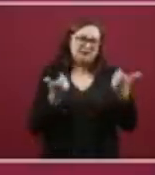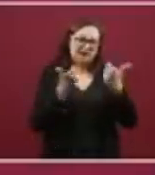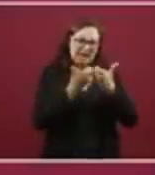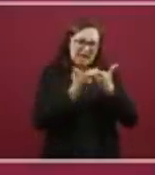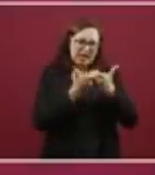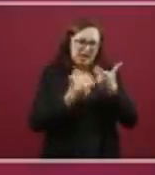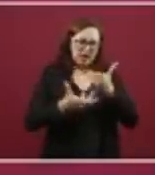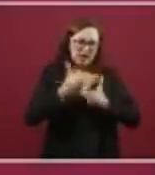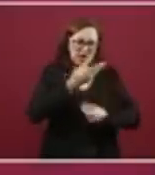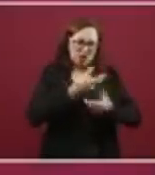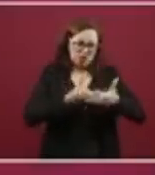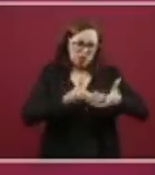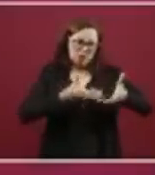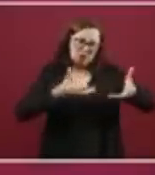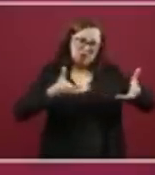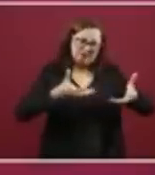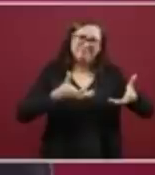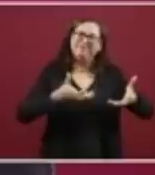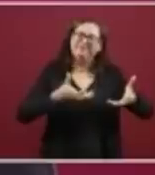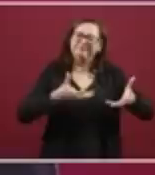pero no solo fue eso,